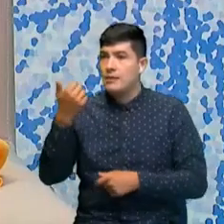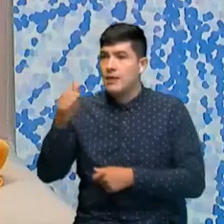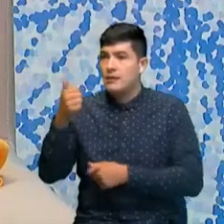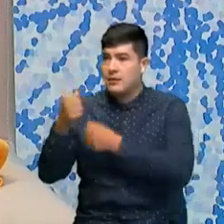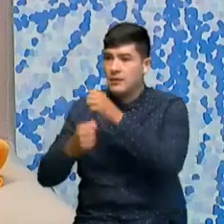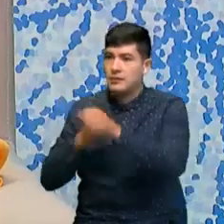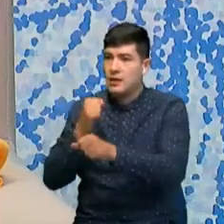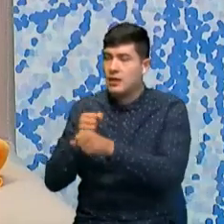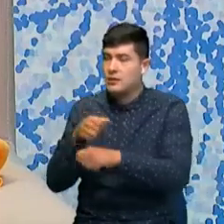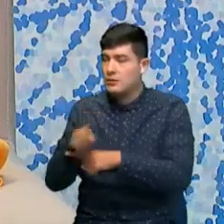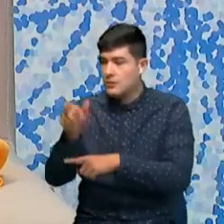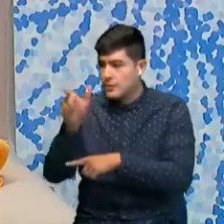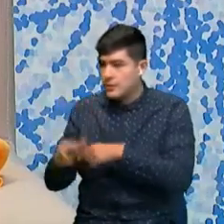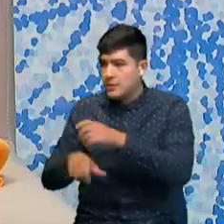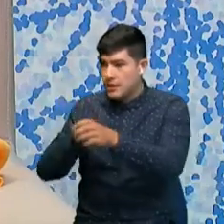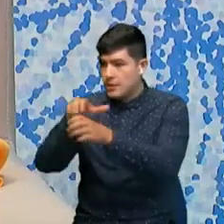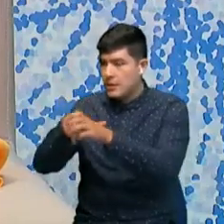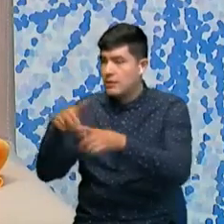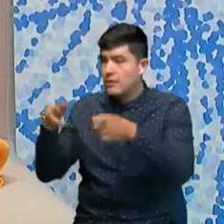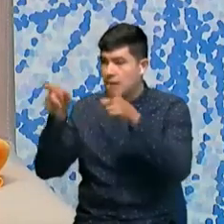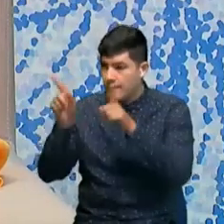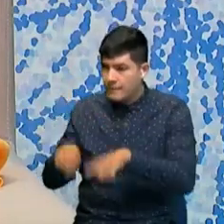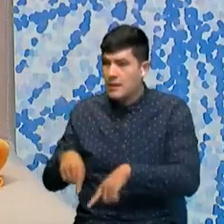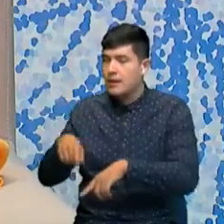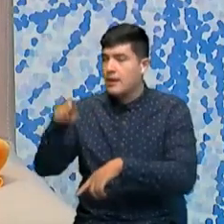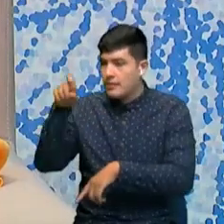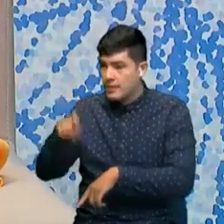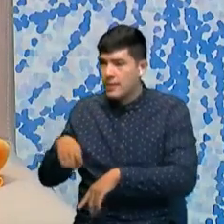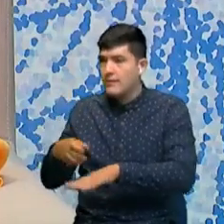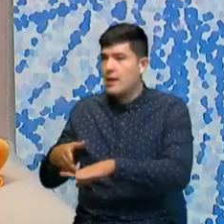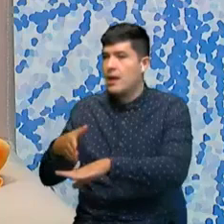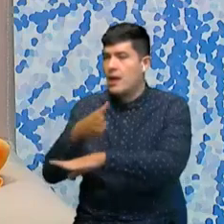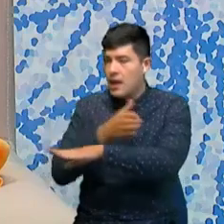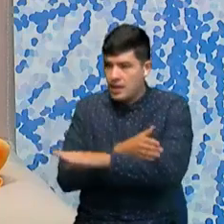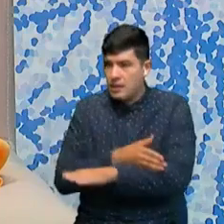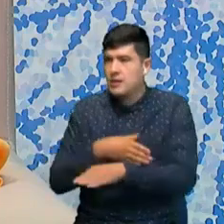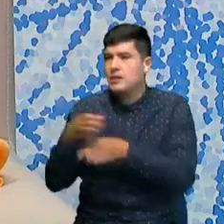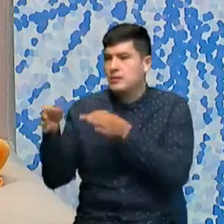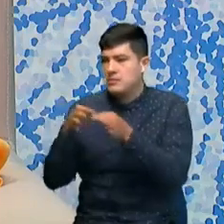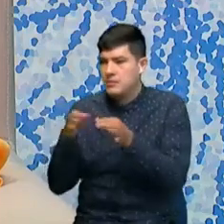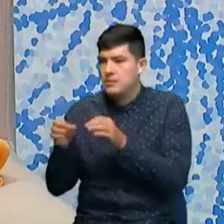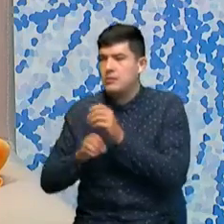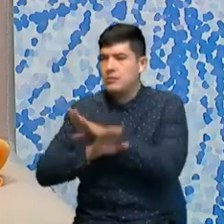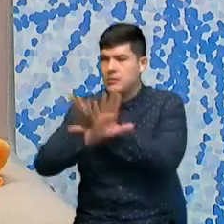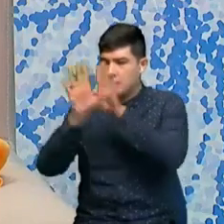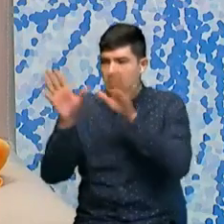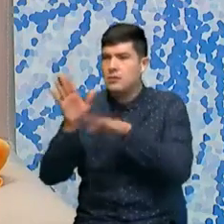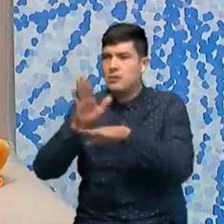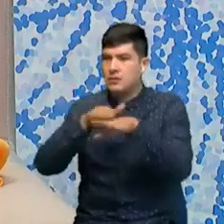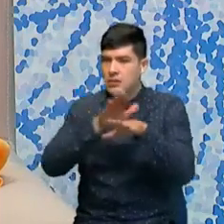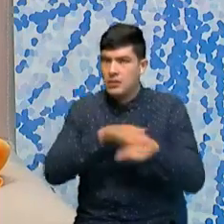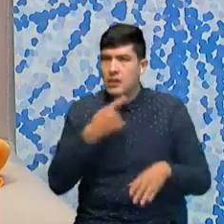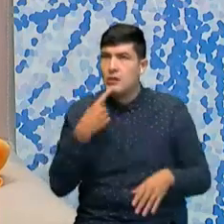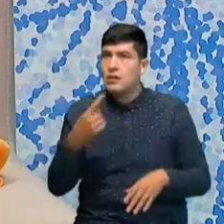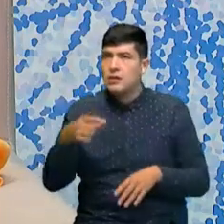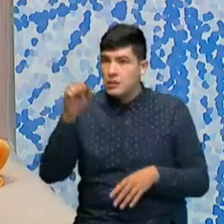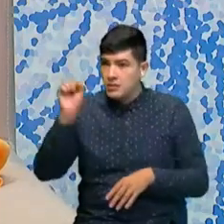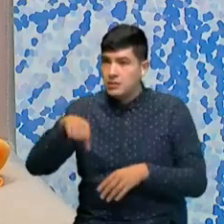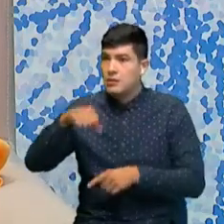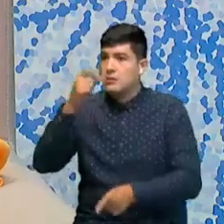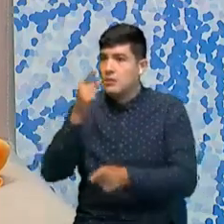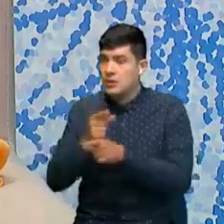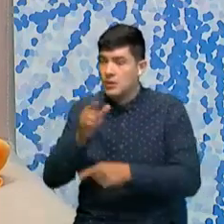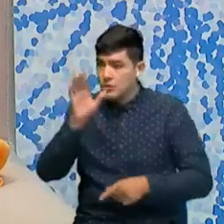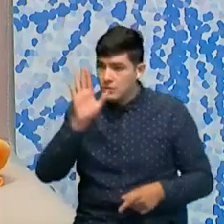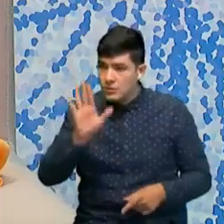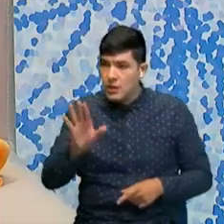años al afiliado, también debían haberle como hecho un campanazo de alerta, sí, y decirle, mire, señora afiliada, a